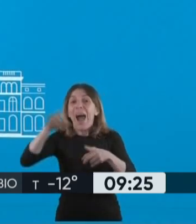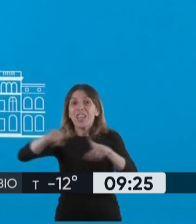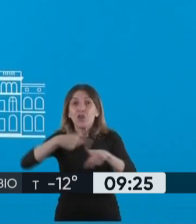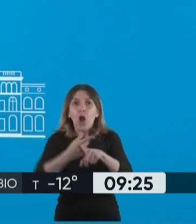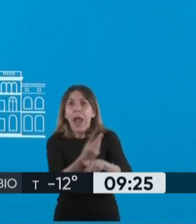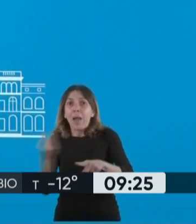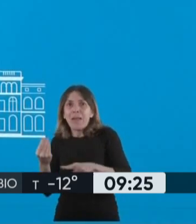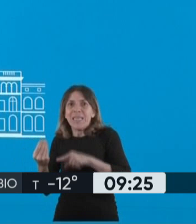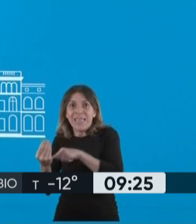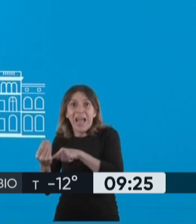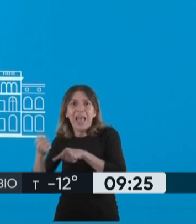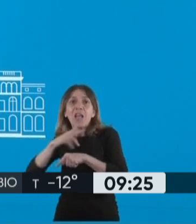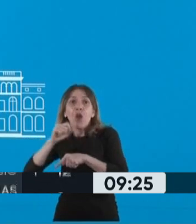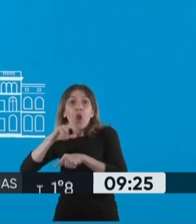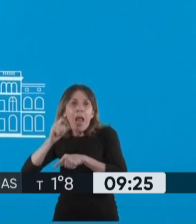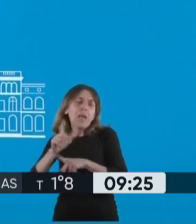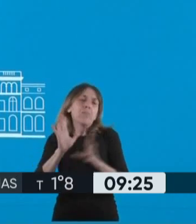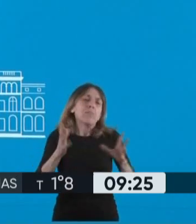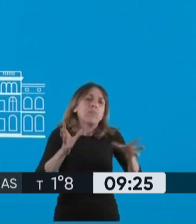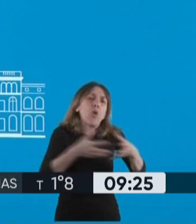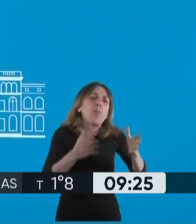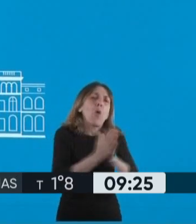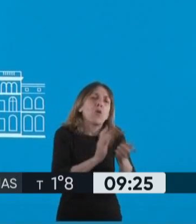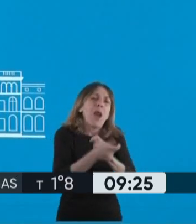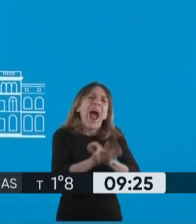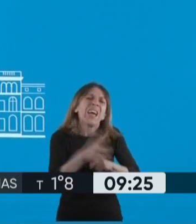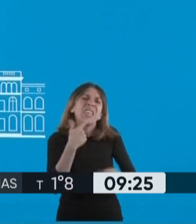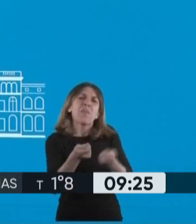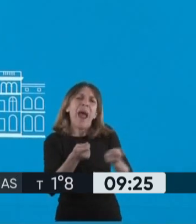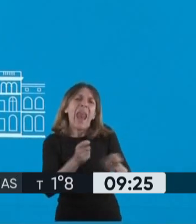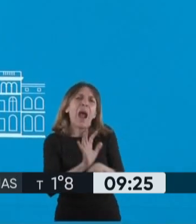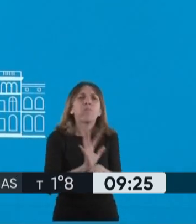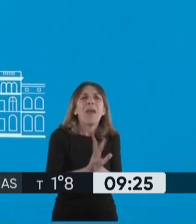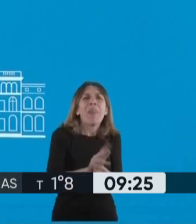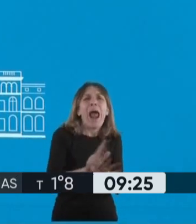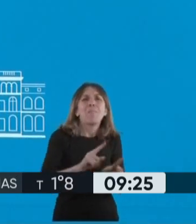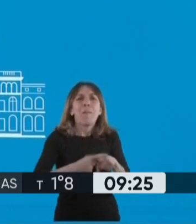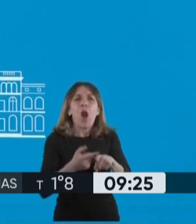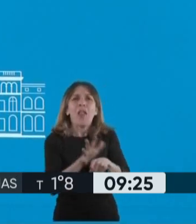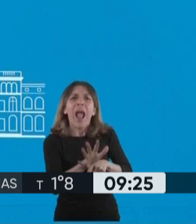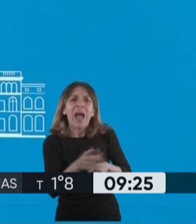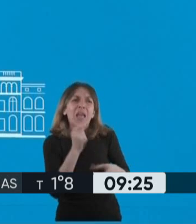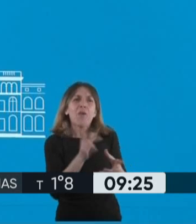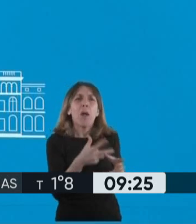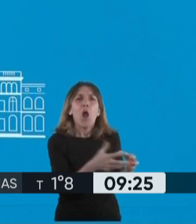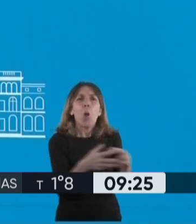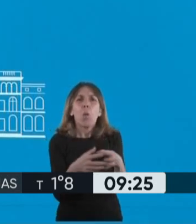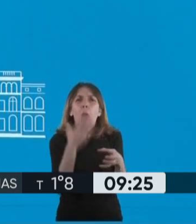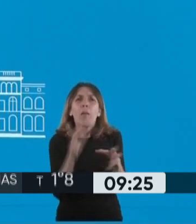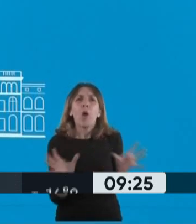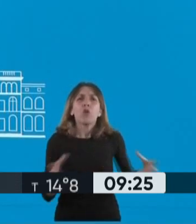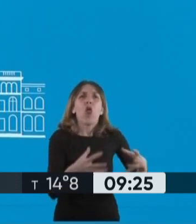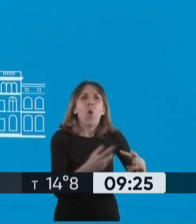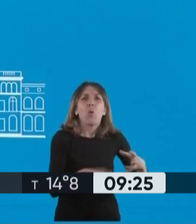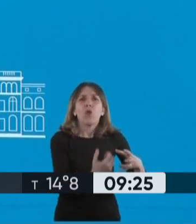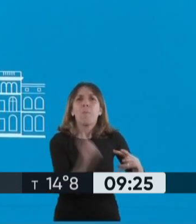es que Juntos por el Cambio nos tiene absolutamente habituados a este tipo de trampas a la política, trampas a la democracia. Lo que pasa es